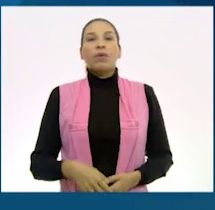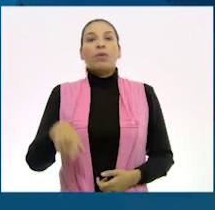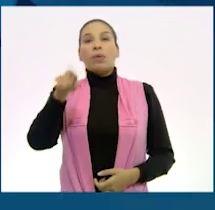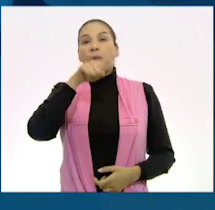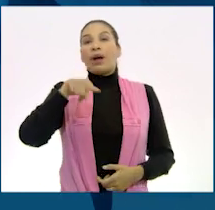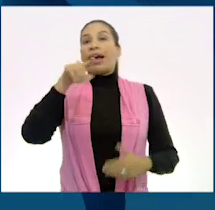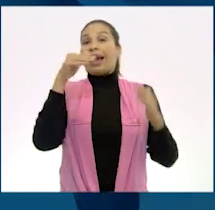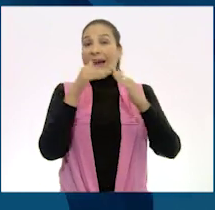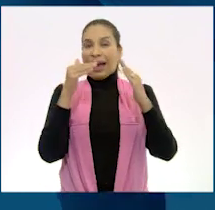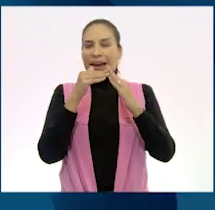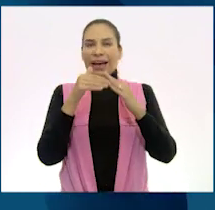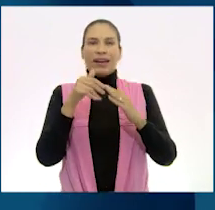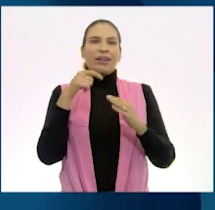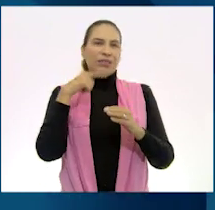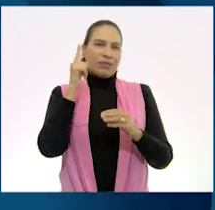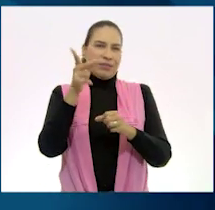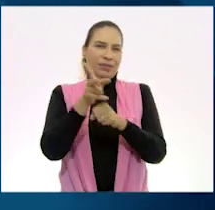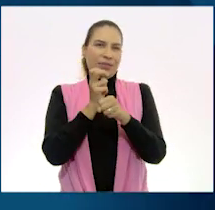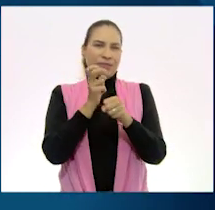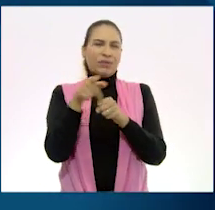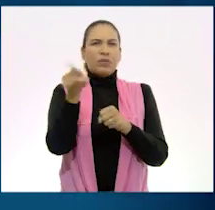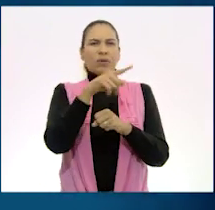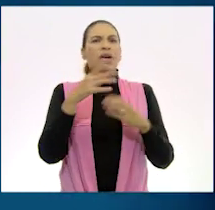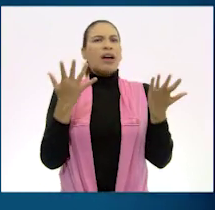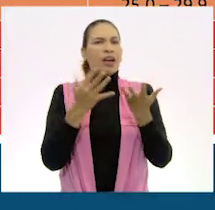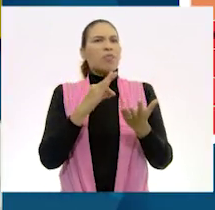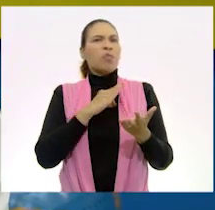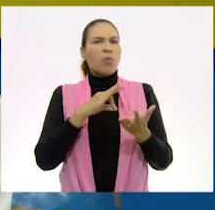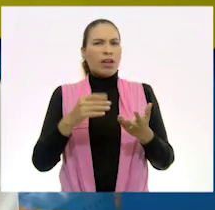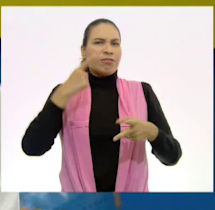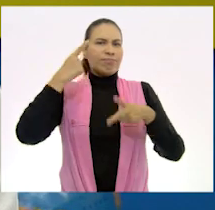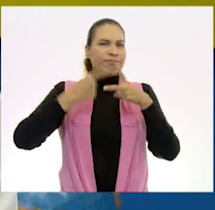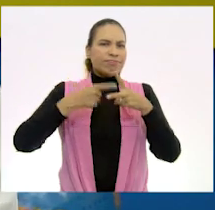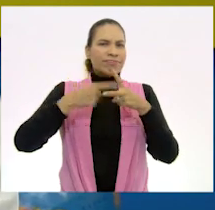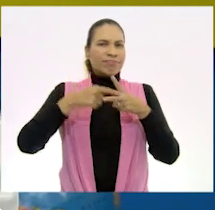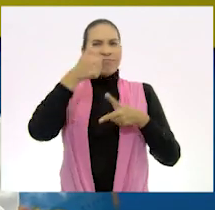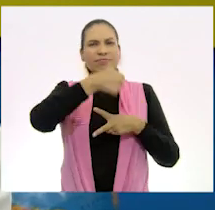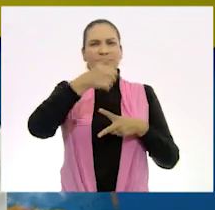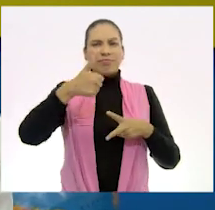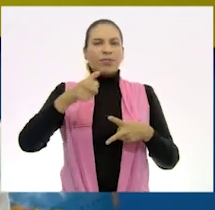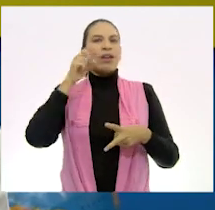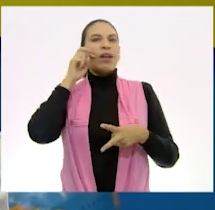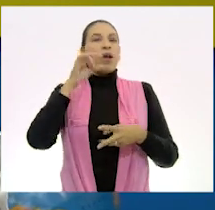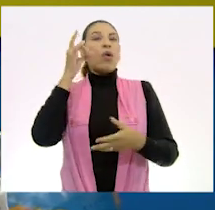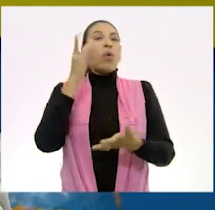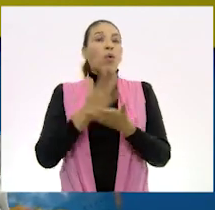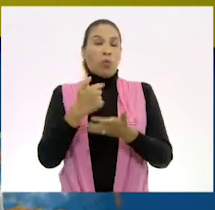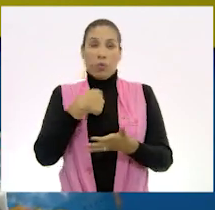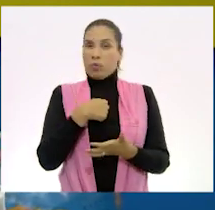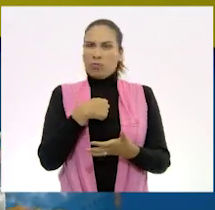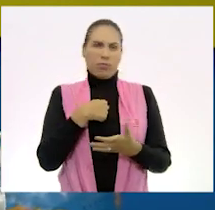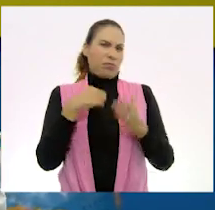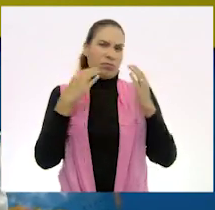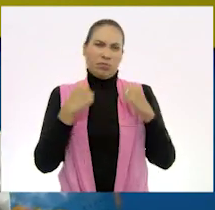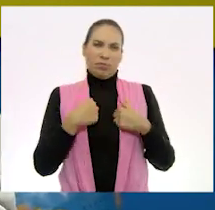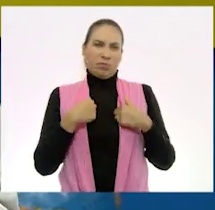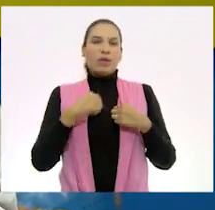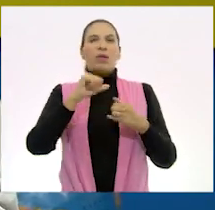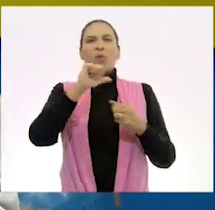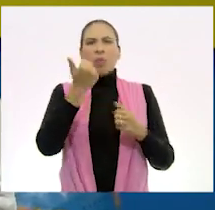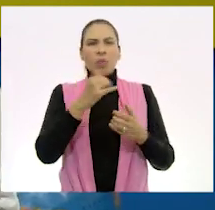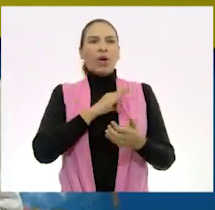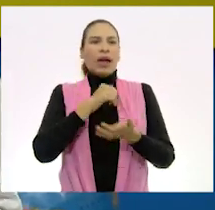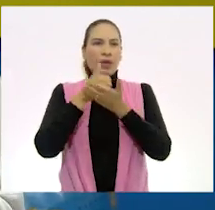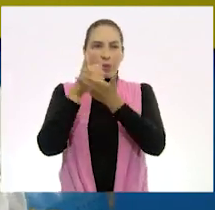Ustedes en casa los invito a que también hagan este cálculo y veamos, no solamente con nosotros mismos, sino también